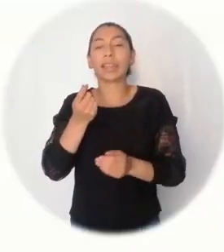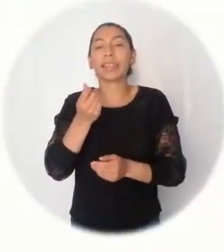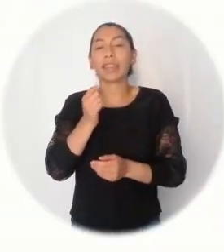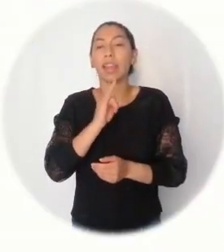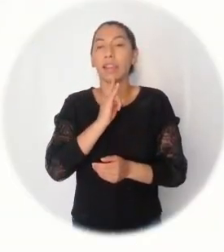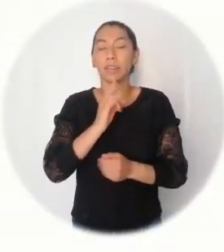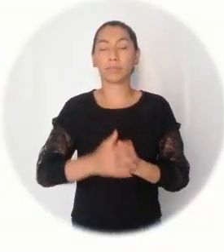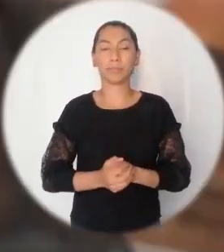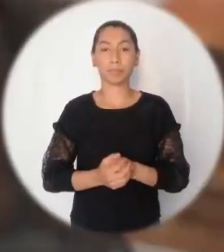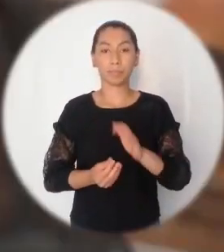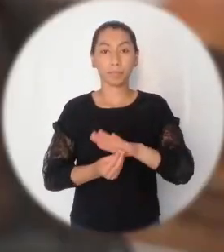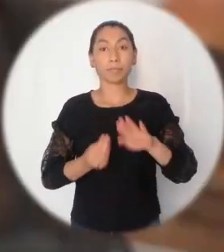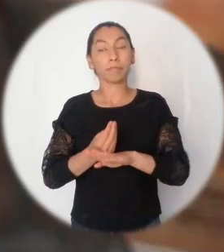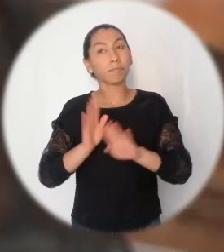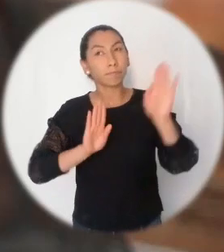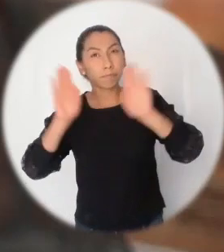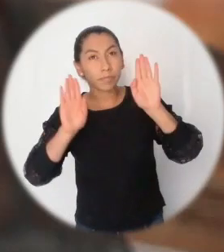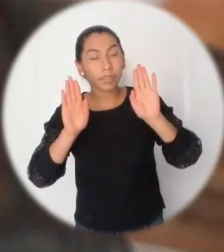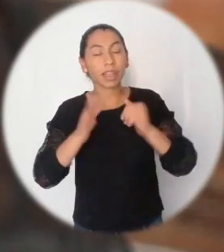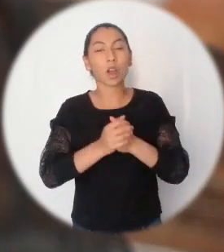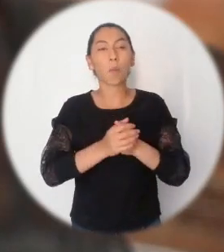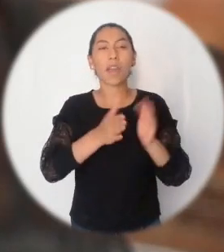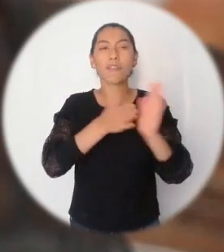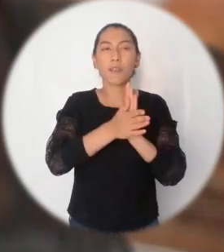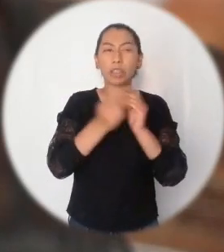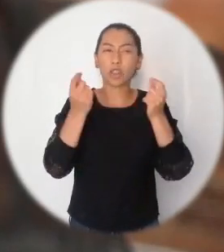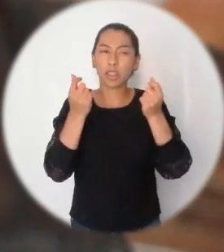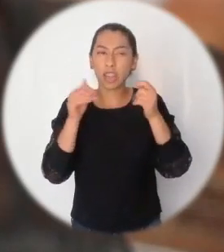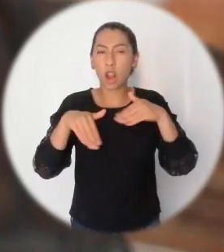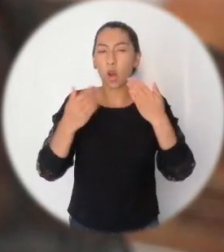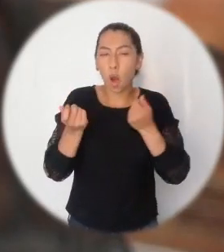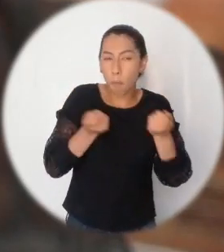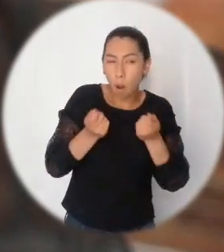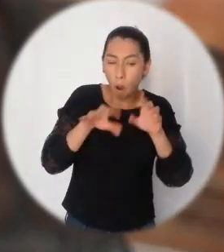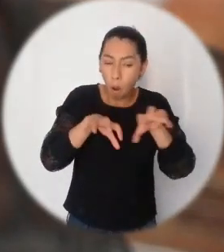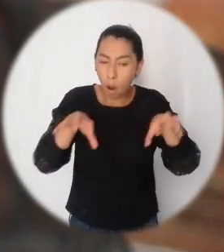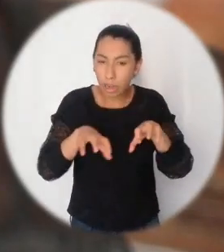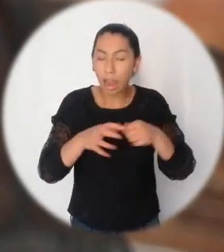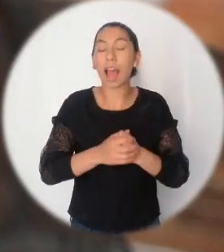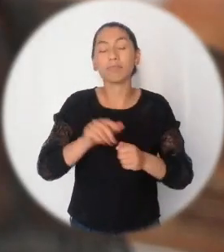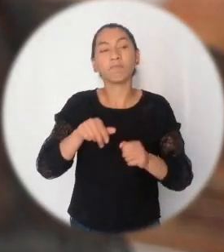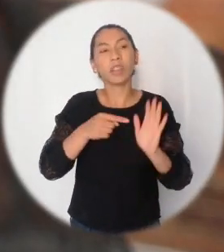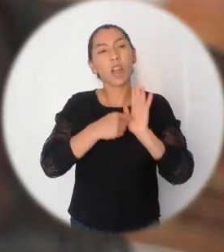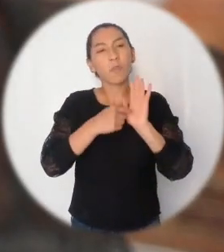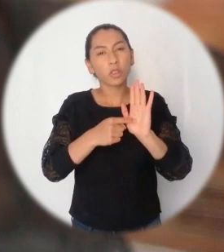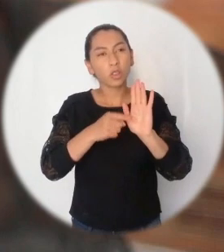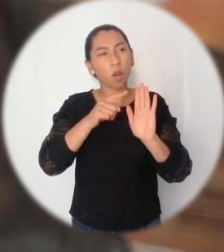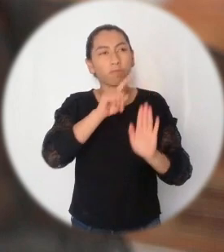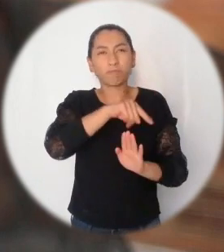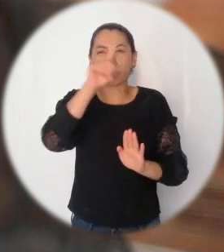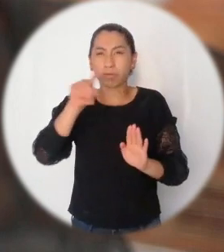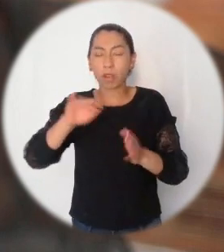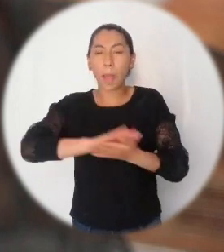$64.935. La Unidad para las Víctimas participó de la rendición de cuentas de la Consejería Presidencial para la Estabilización, donde se presentó